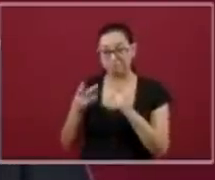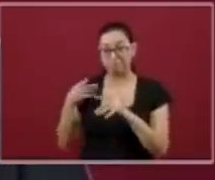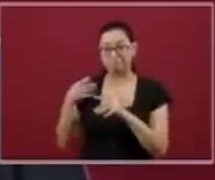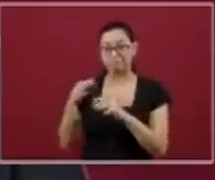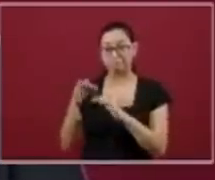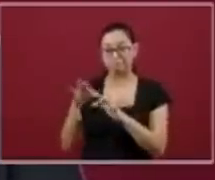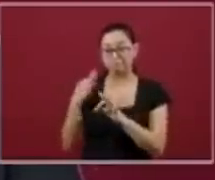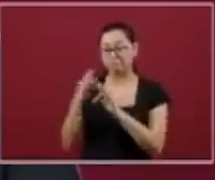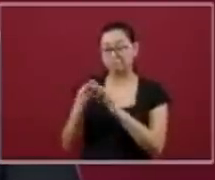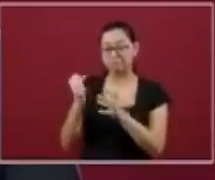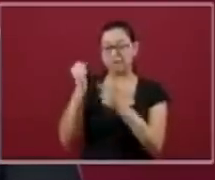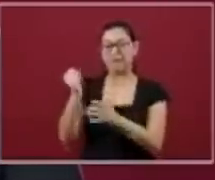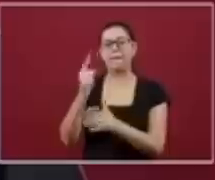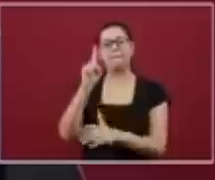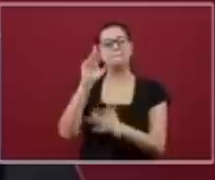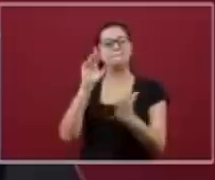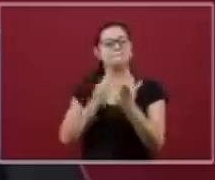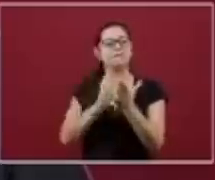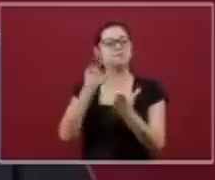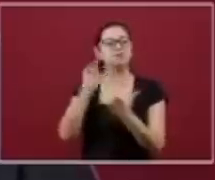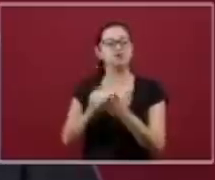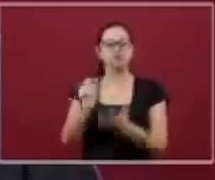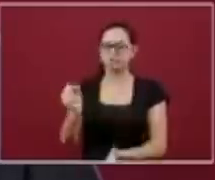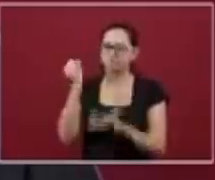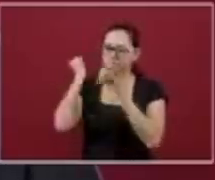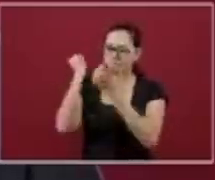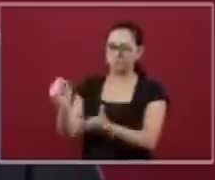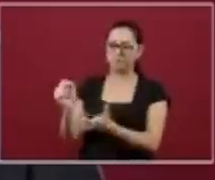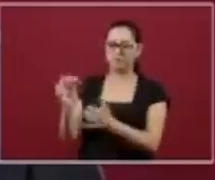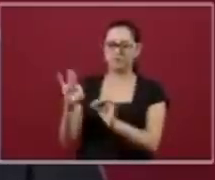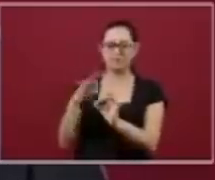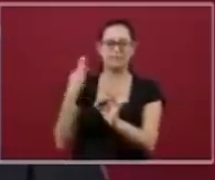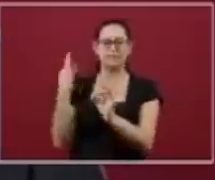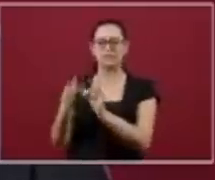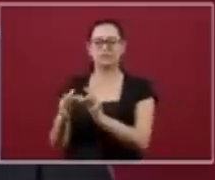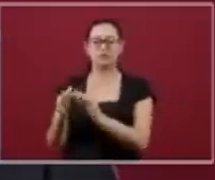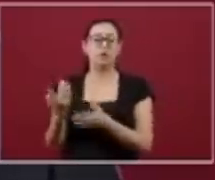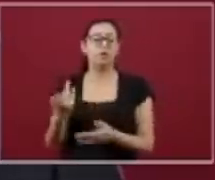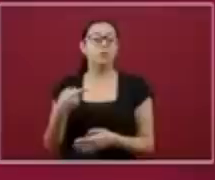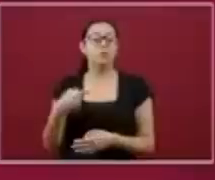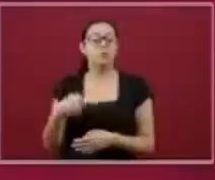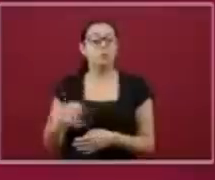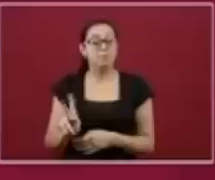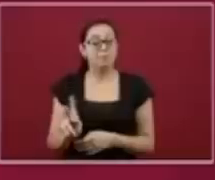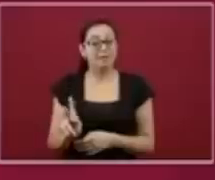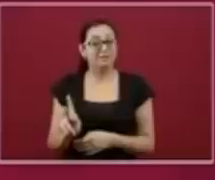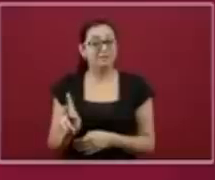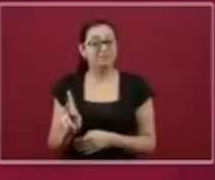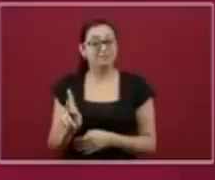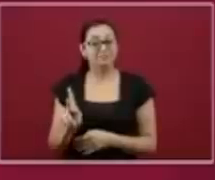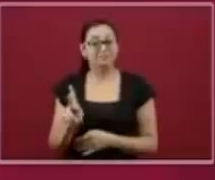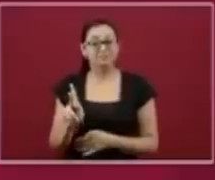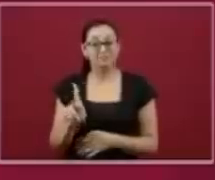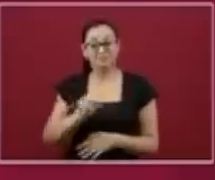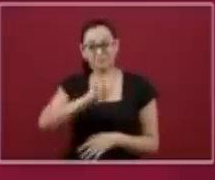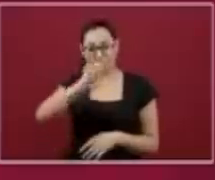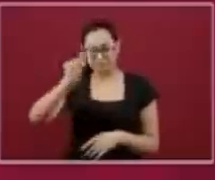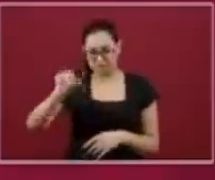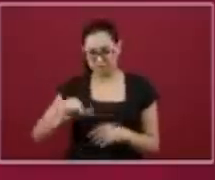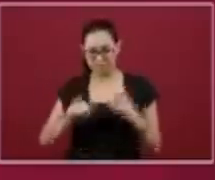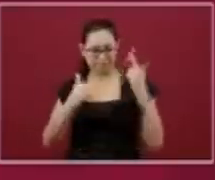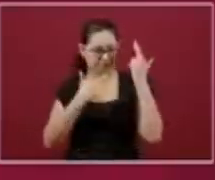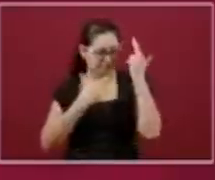con una inversión de 1,000 millones de pesos. Sin embargo, se hizo la